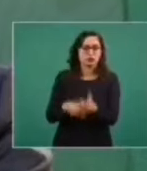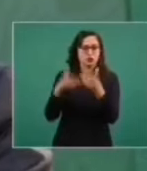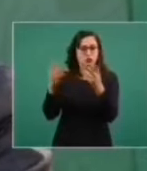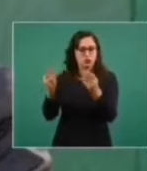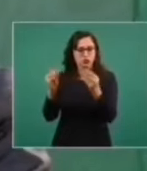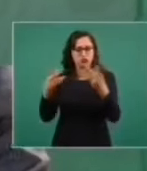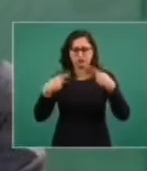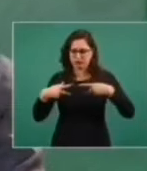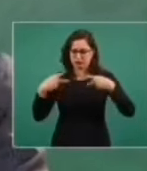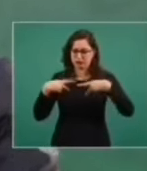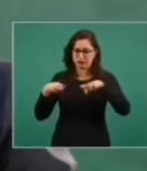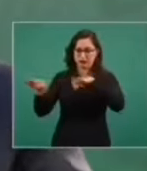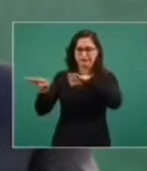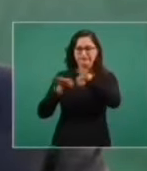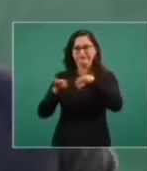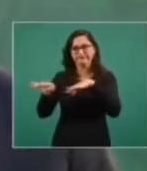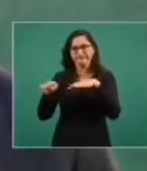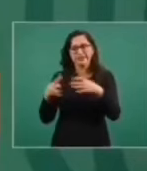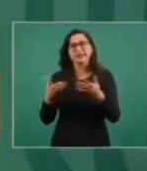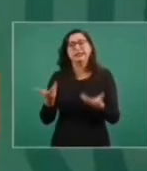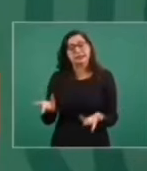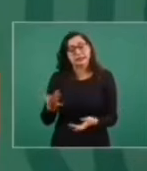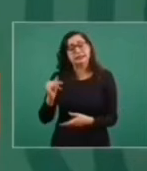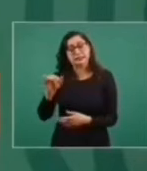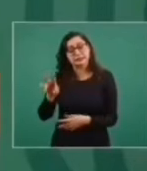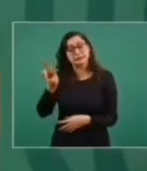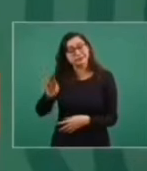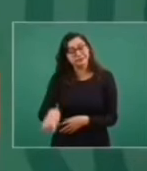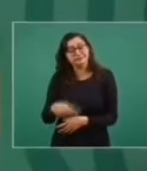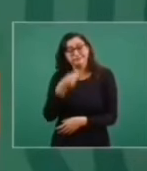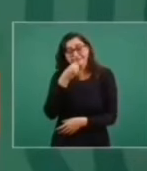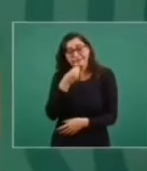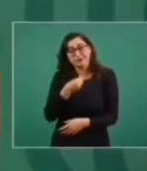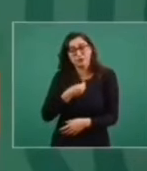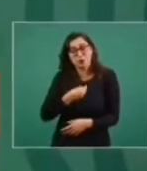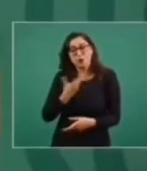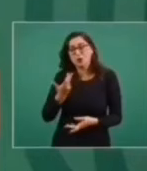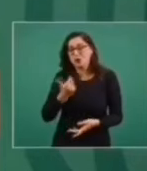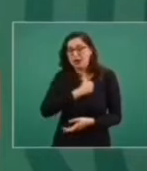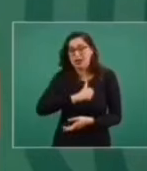Pero si nos dedicamos a eso,